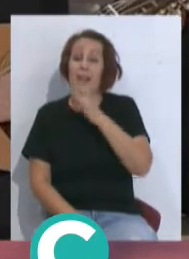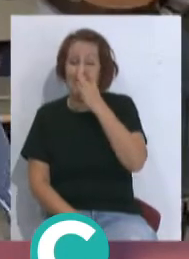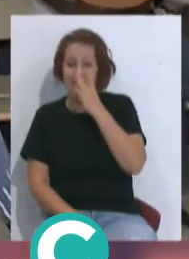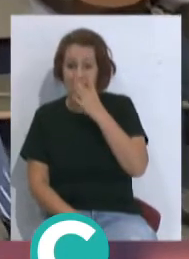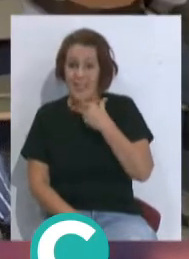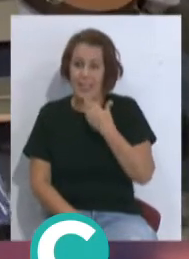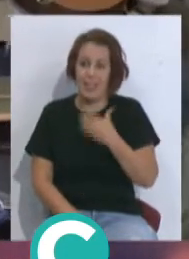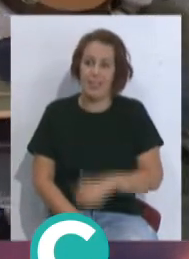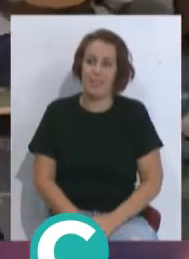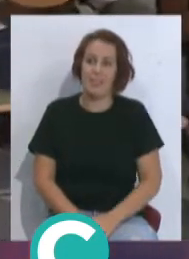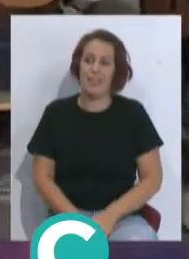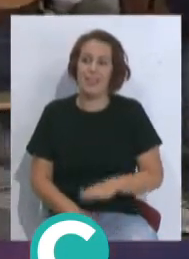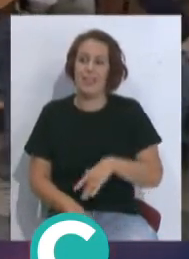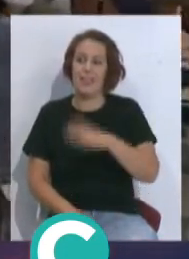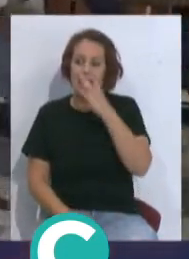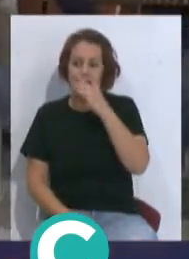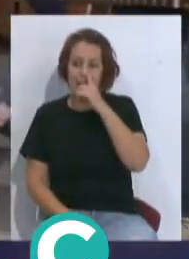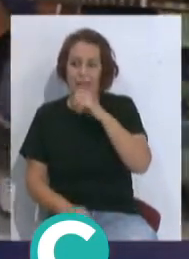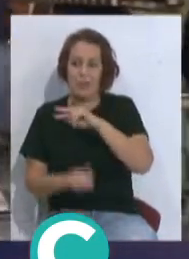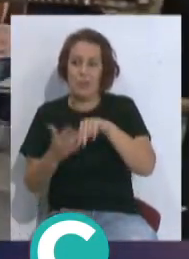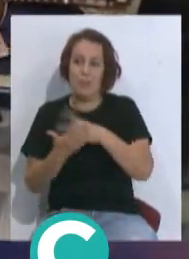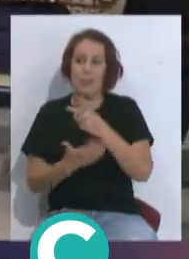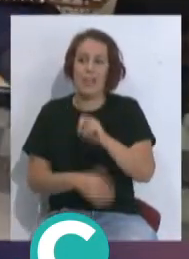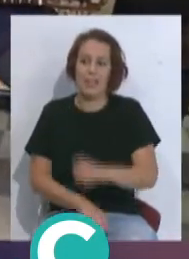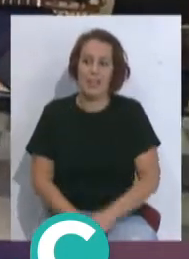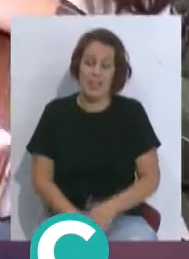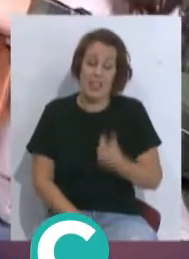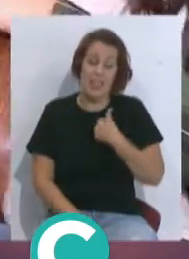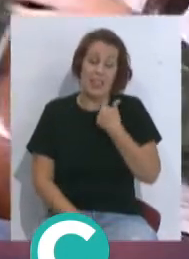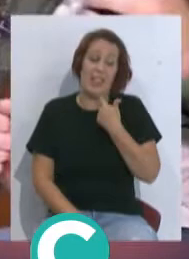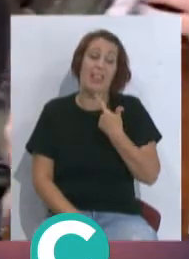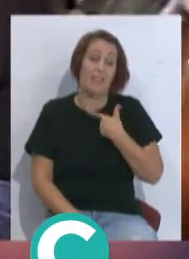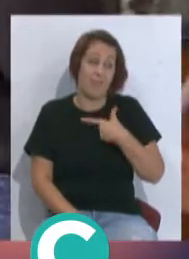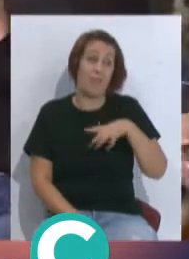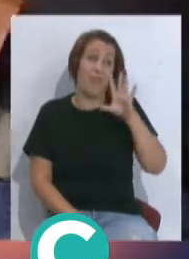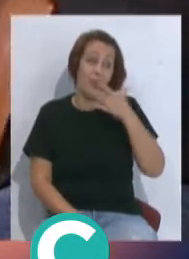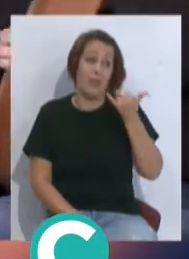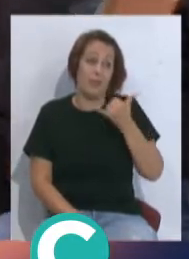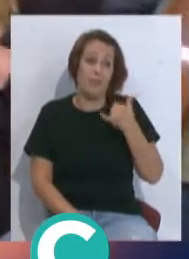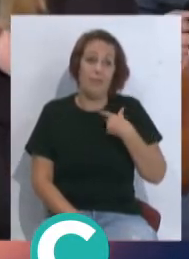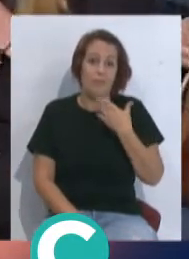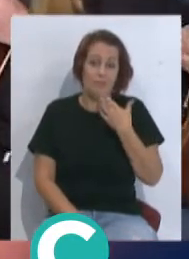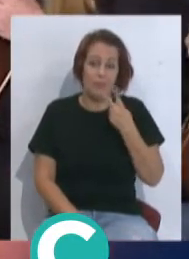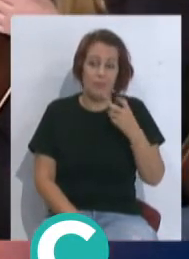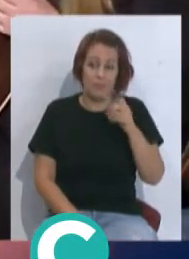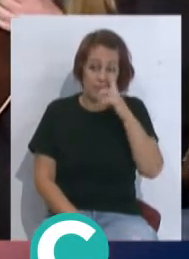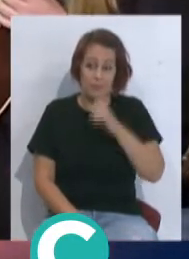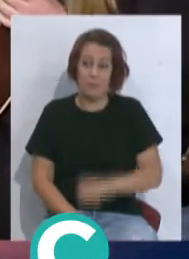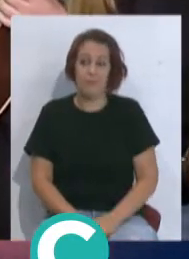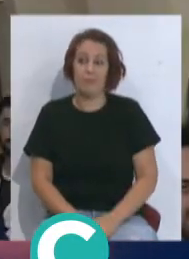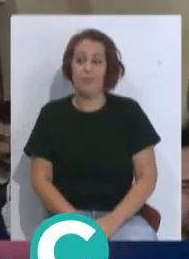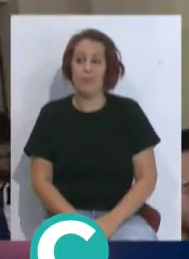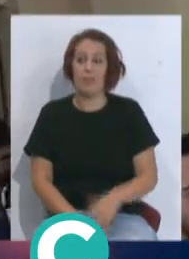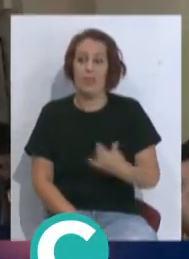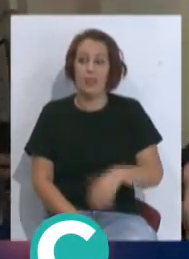Para el carnaval de 2020. Vale. Lo he dicho bien, ¿no? No, sí, que digo que quien los pillara, los 20. Ah, vale, no, los 20 también, Luis, estamos ya aquí con la carga,